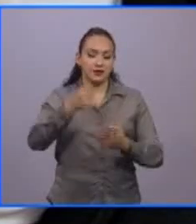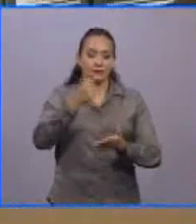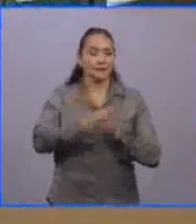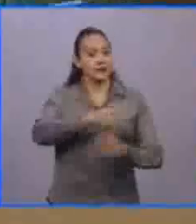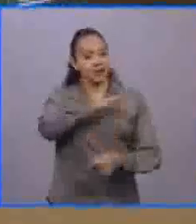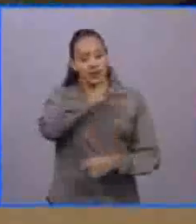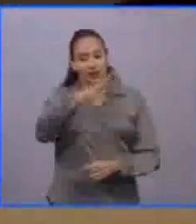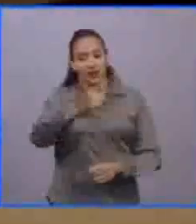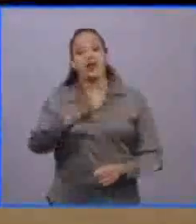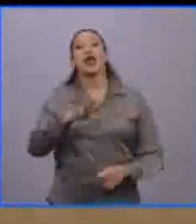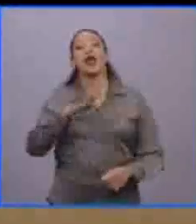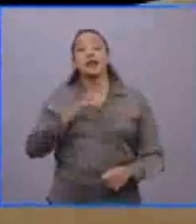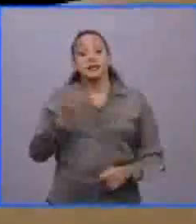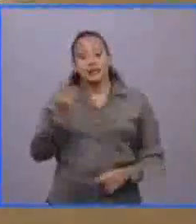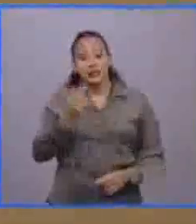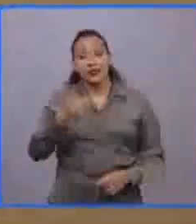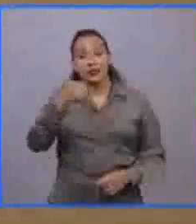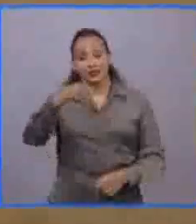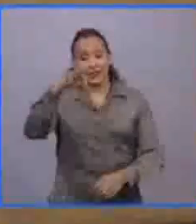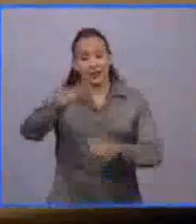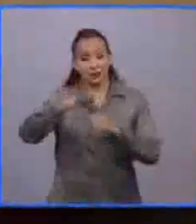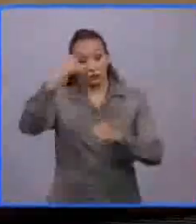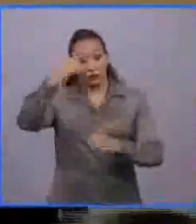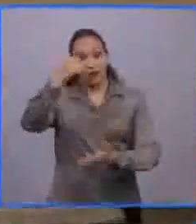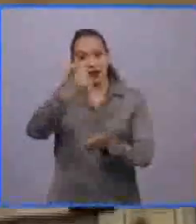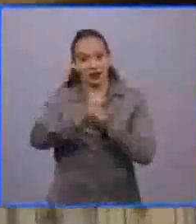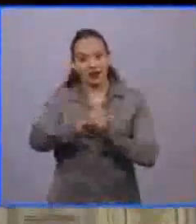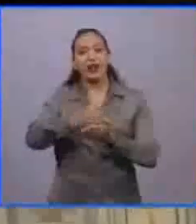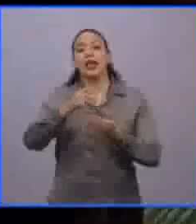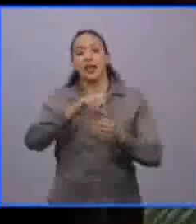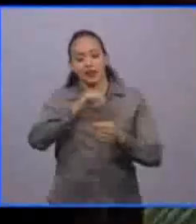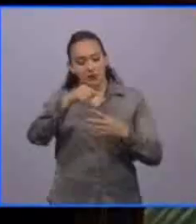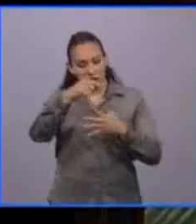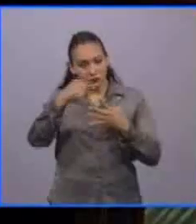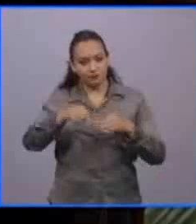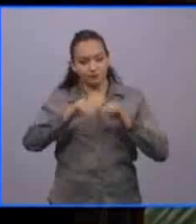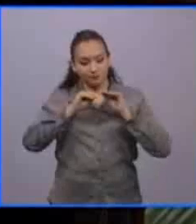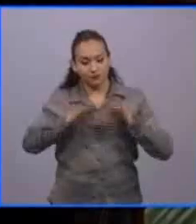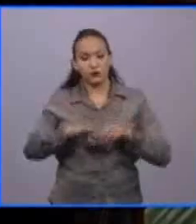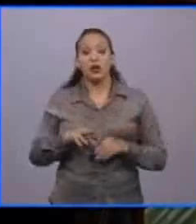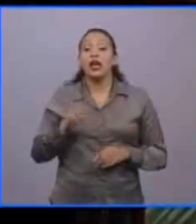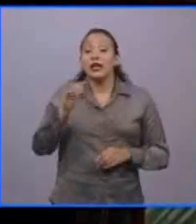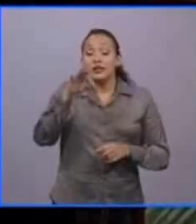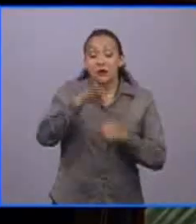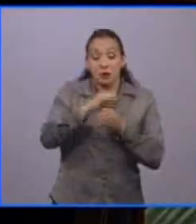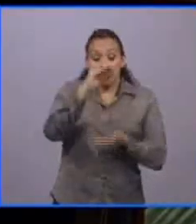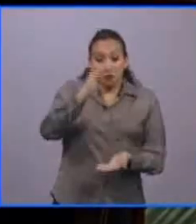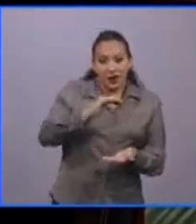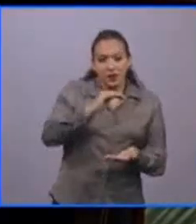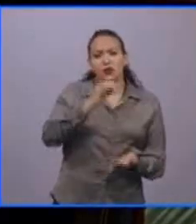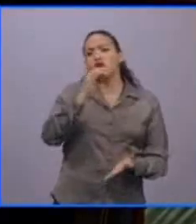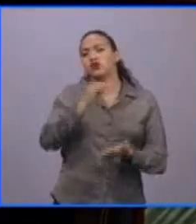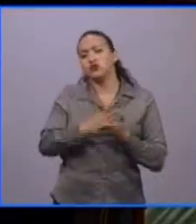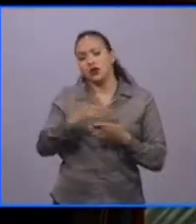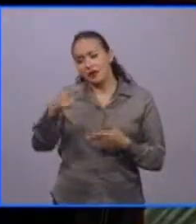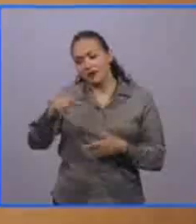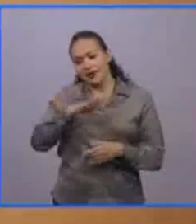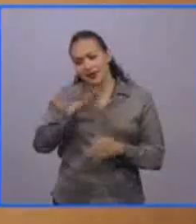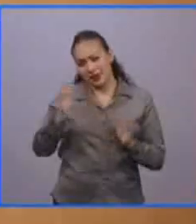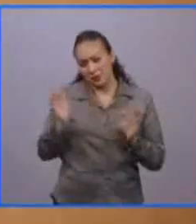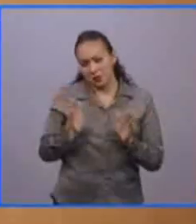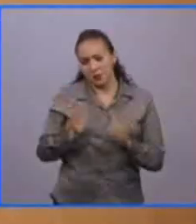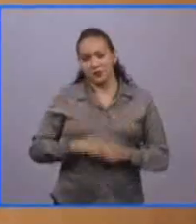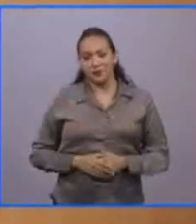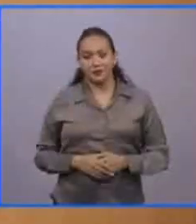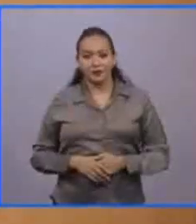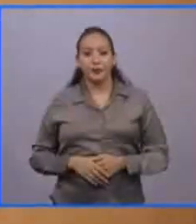son aprobadas por 6 votos. En caso de que sea menor la votación, solo tendrá efectos entre las partes. También